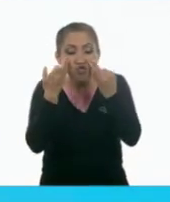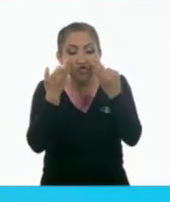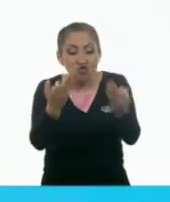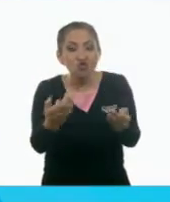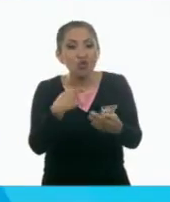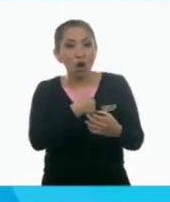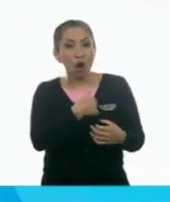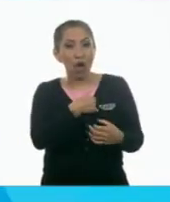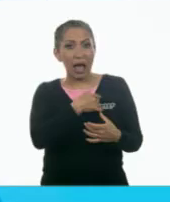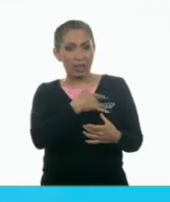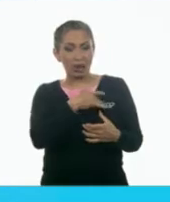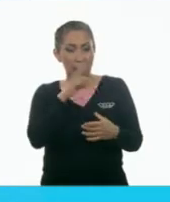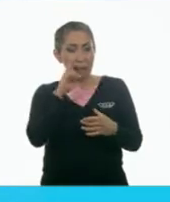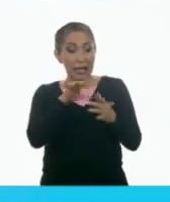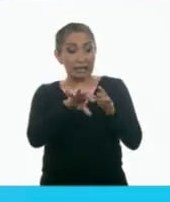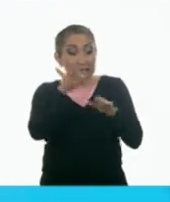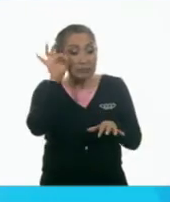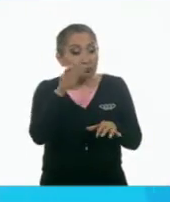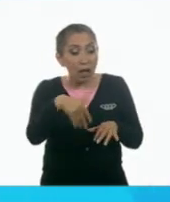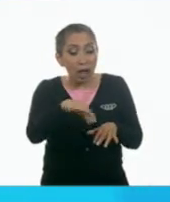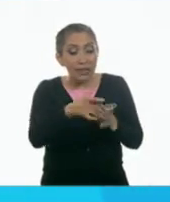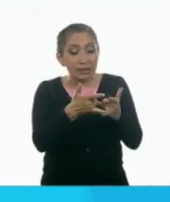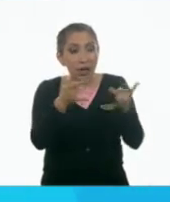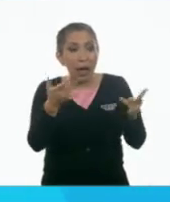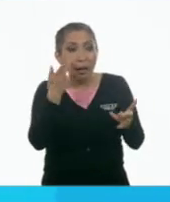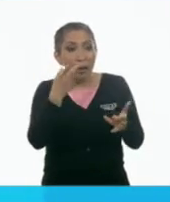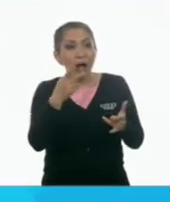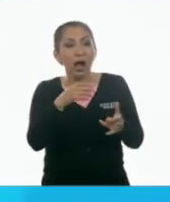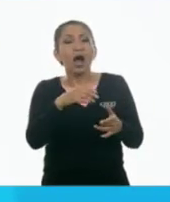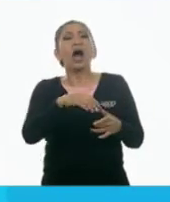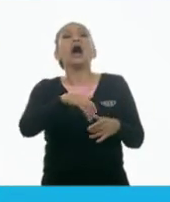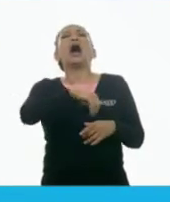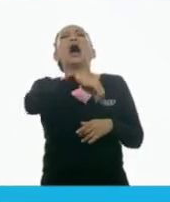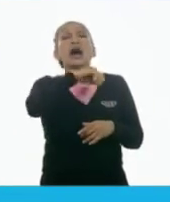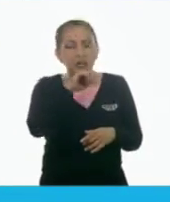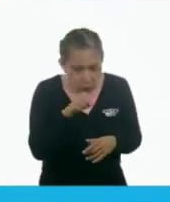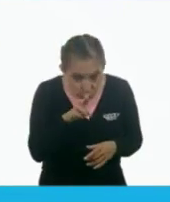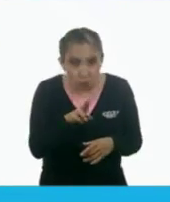Ay, vamos a buscar esa historia. A lo mejor está por aquí.